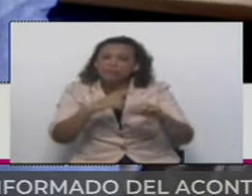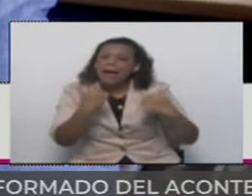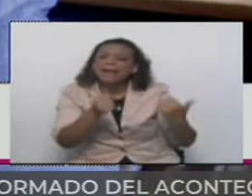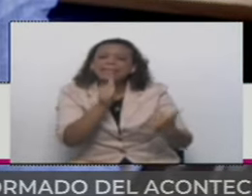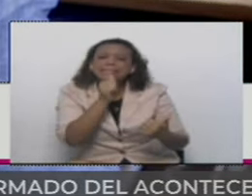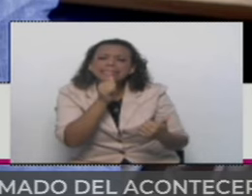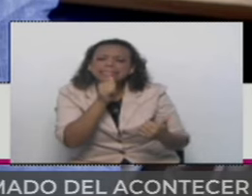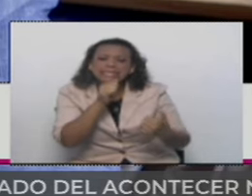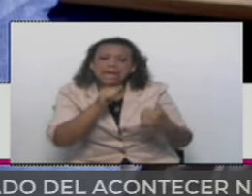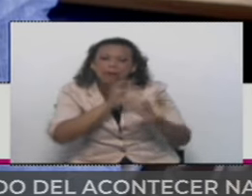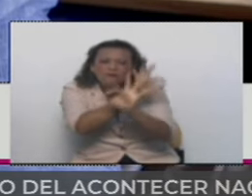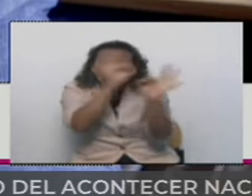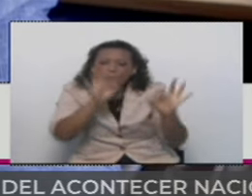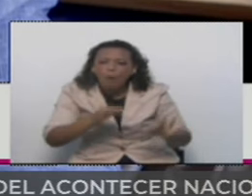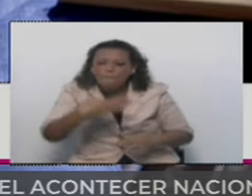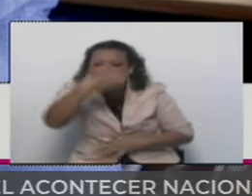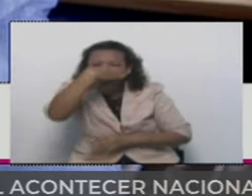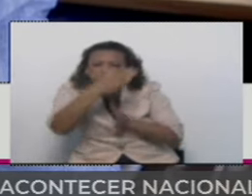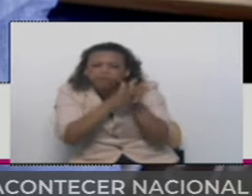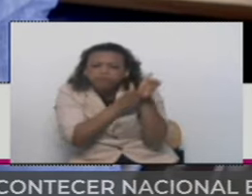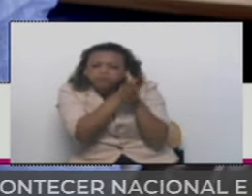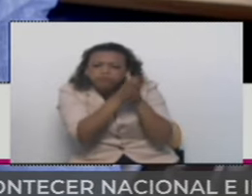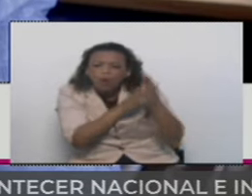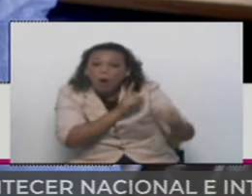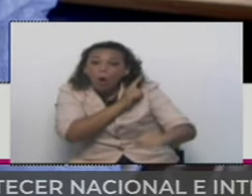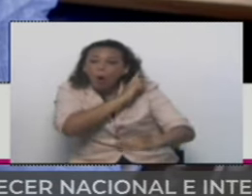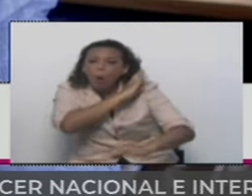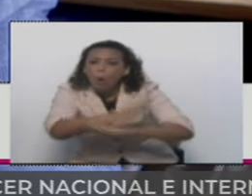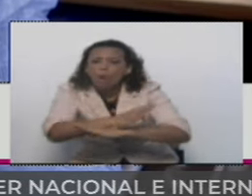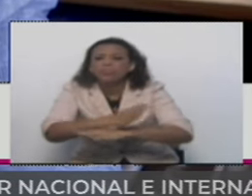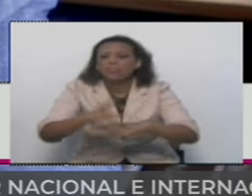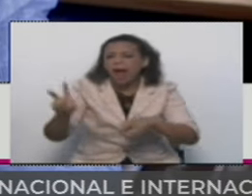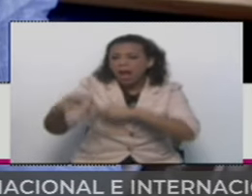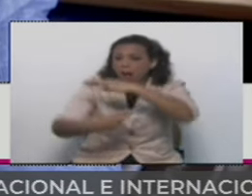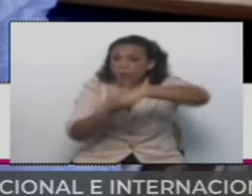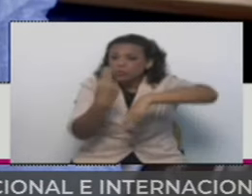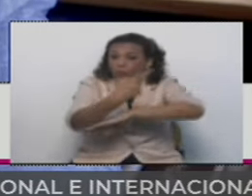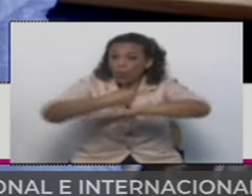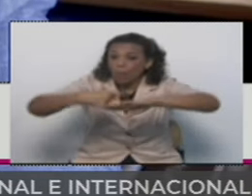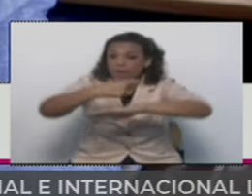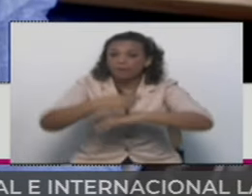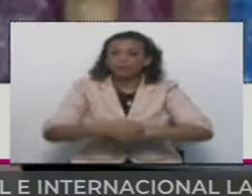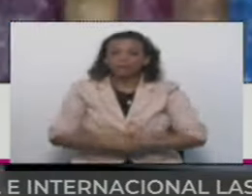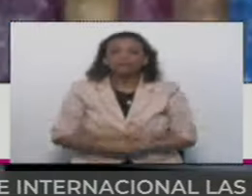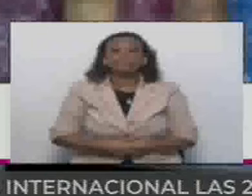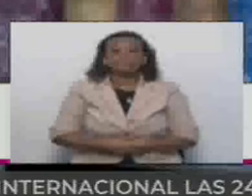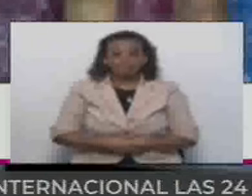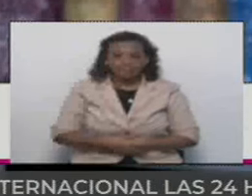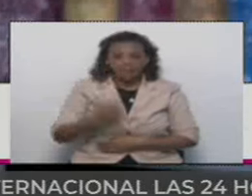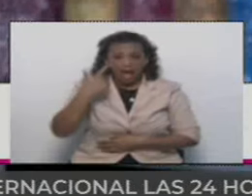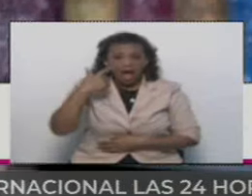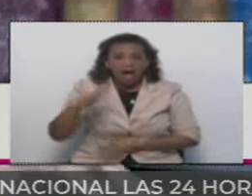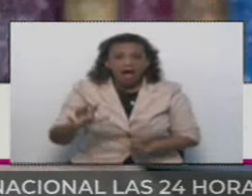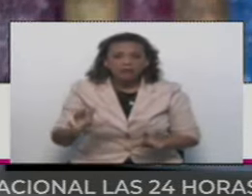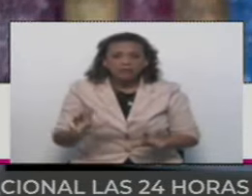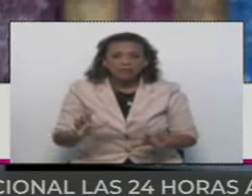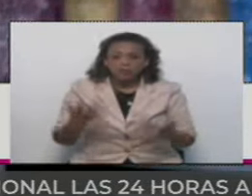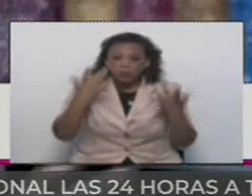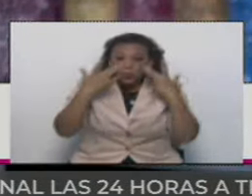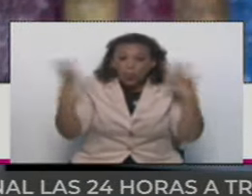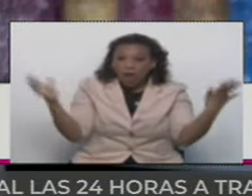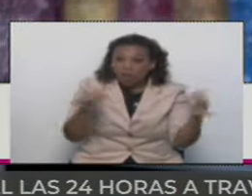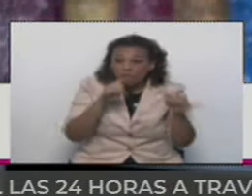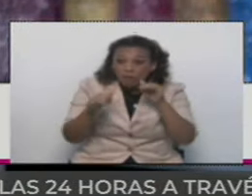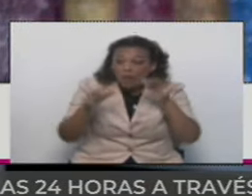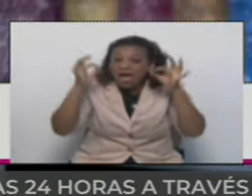trama, una conspiración contra la revolución bolivariana. Se lo llevaron, ¿quién dice usted? El exmandatario Duque. O sea, eso no está en